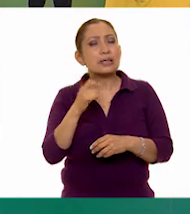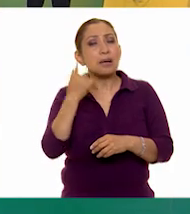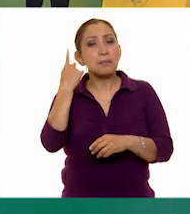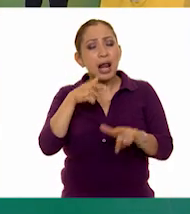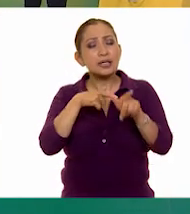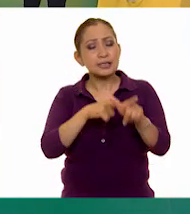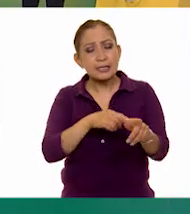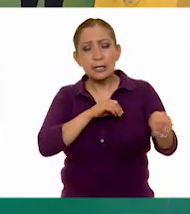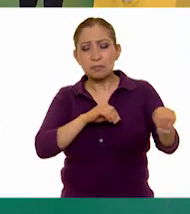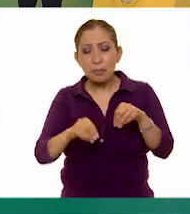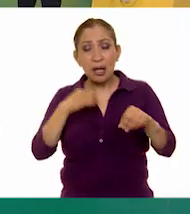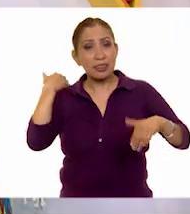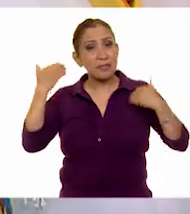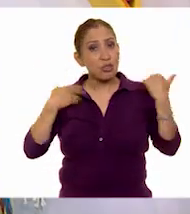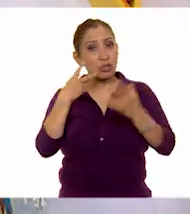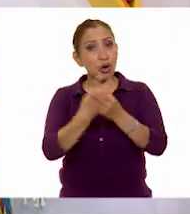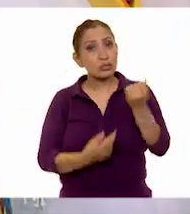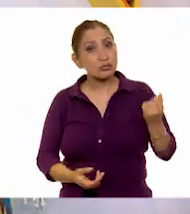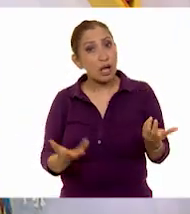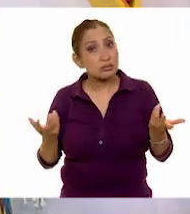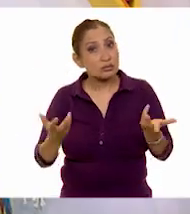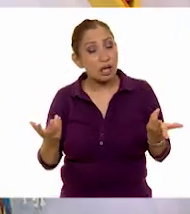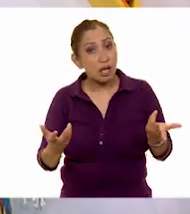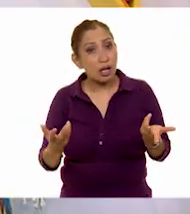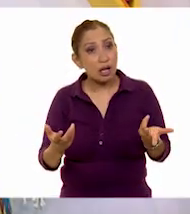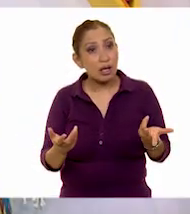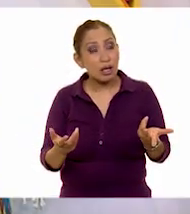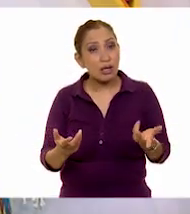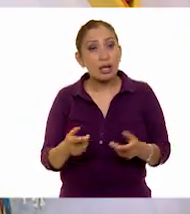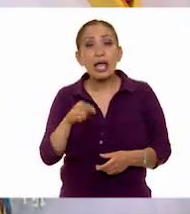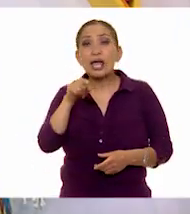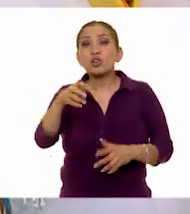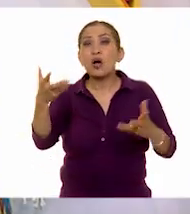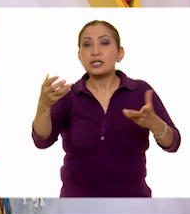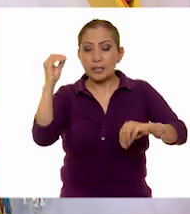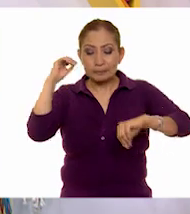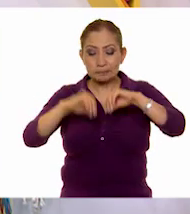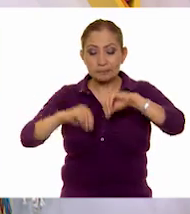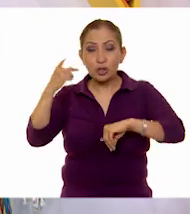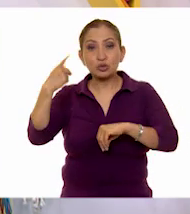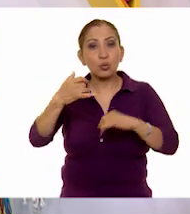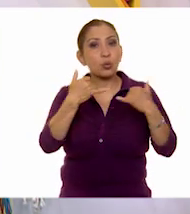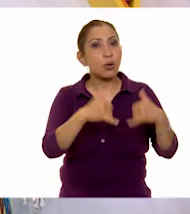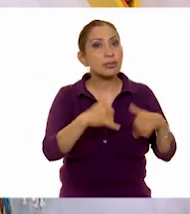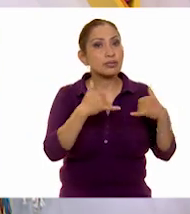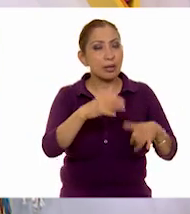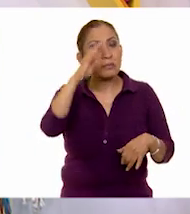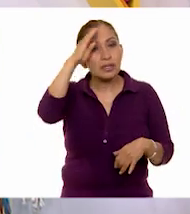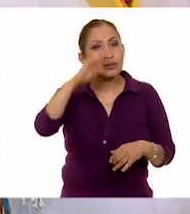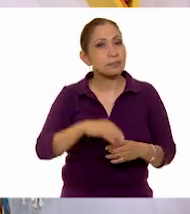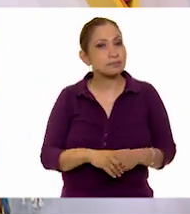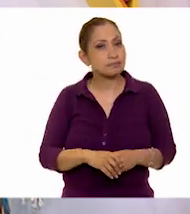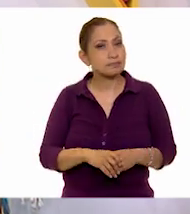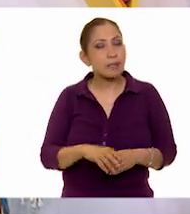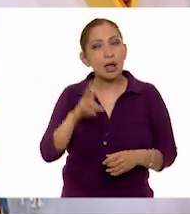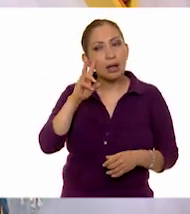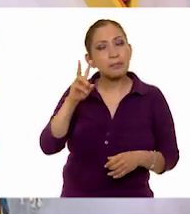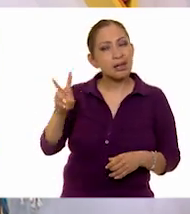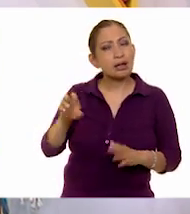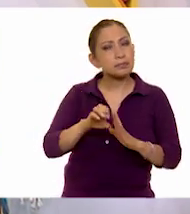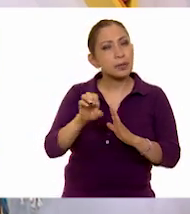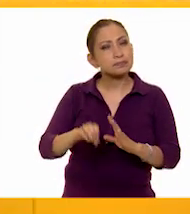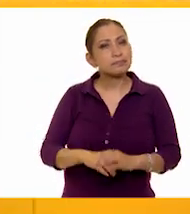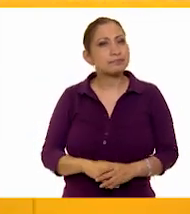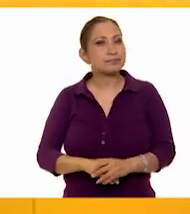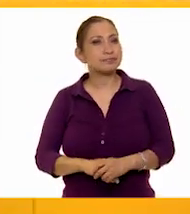activos y divertidos. Hacen sus propios juguetes. ¿En serio? ¿Qué les parece si vamos a verlos?